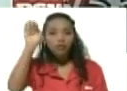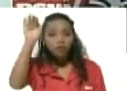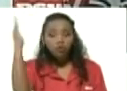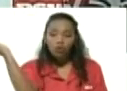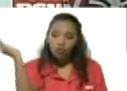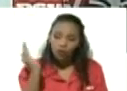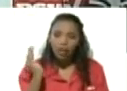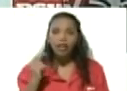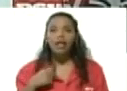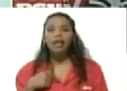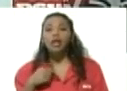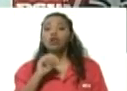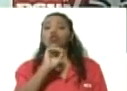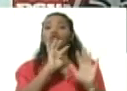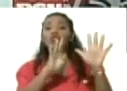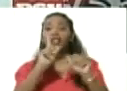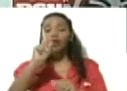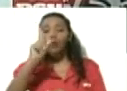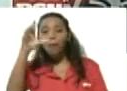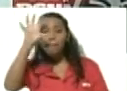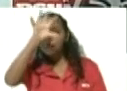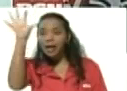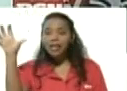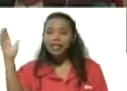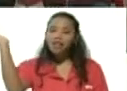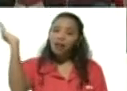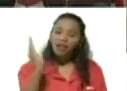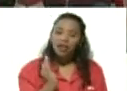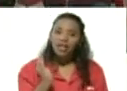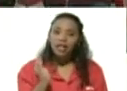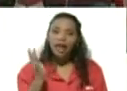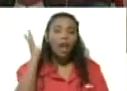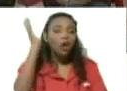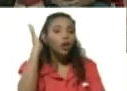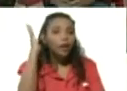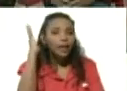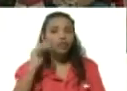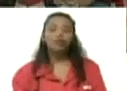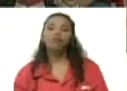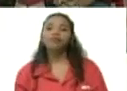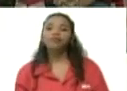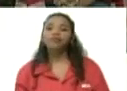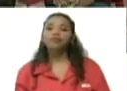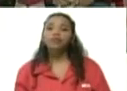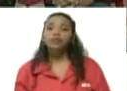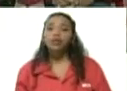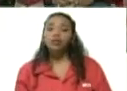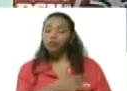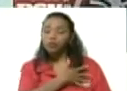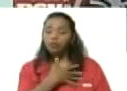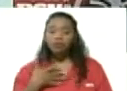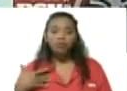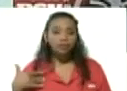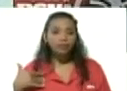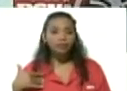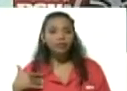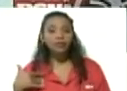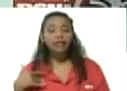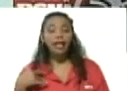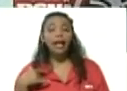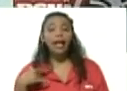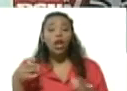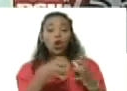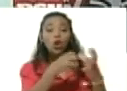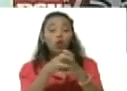vendrán a Venezuela, 91 países hasta ahora han manifestado su deseo de venir con delegaciones al país.